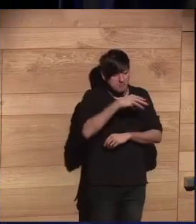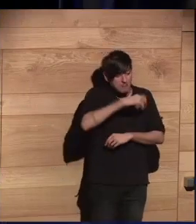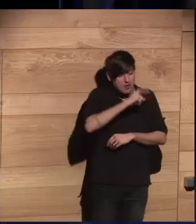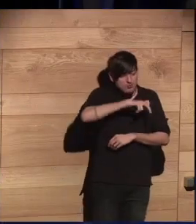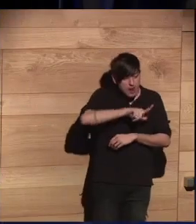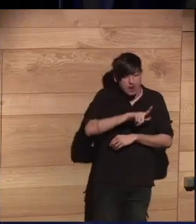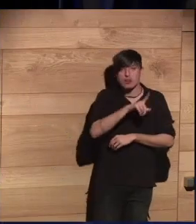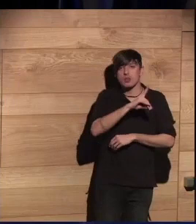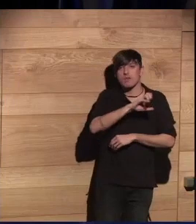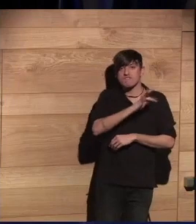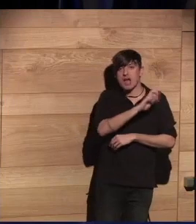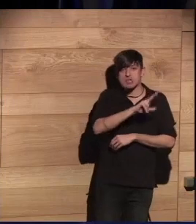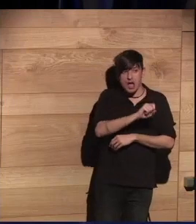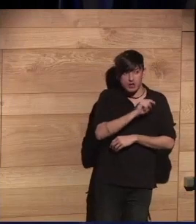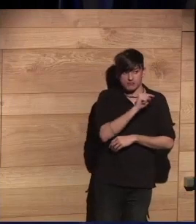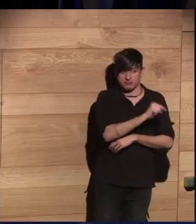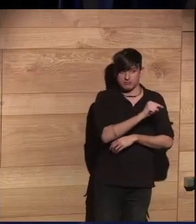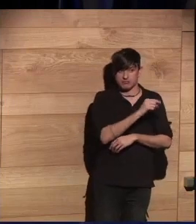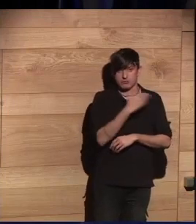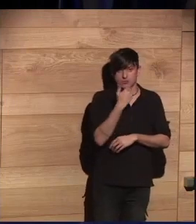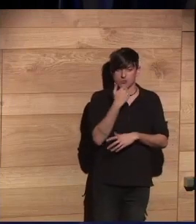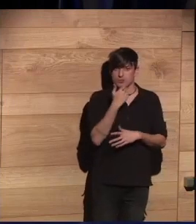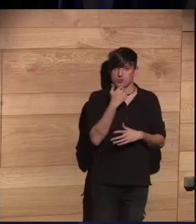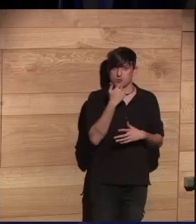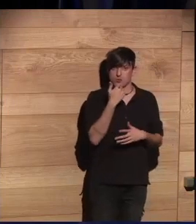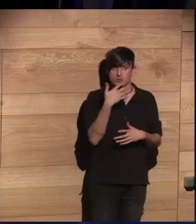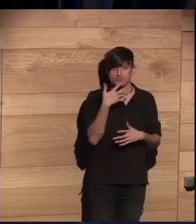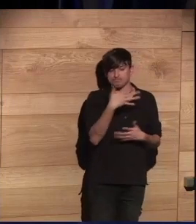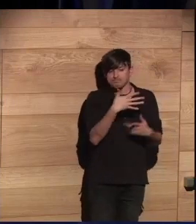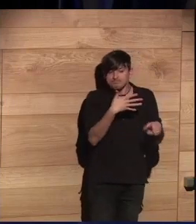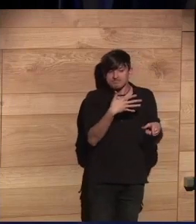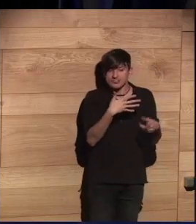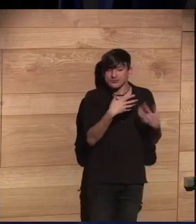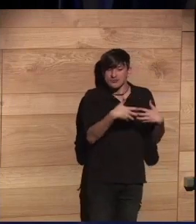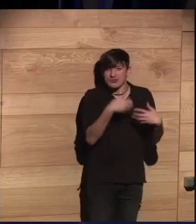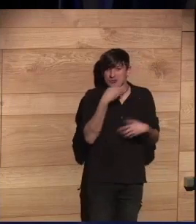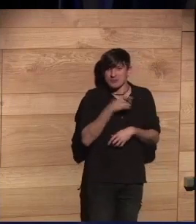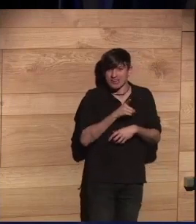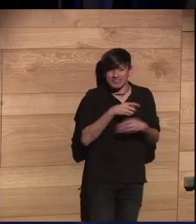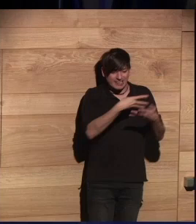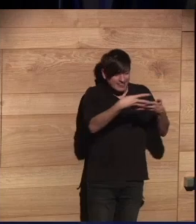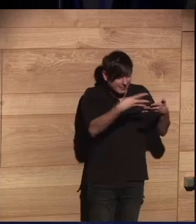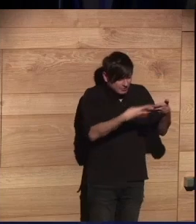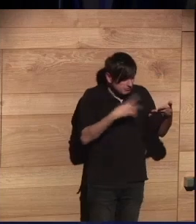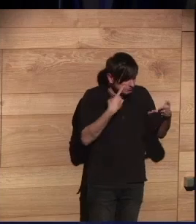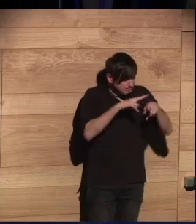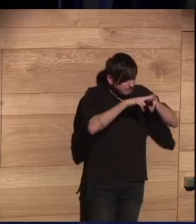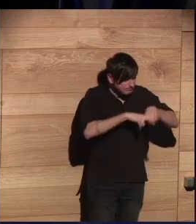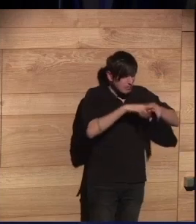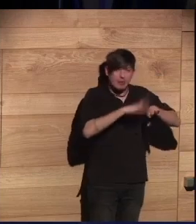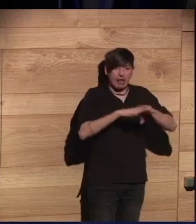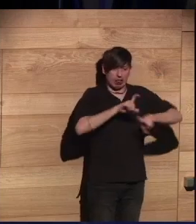fue en su momento, fue un escándalo, no fue demasiado bien, revisó la partitura, pero no la revisó para echarse